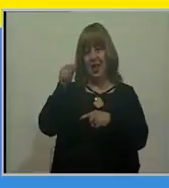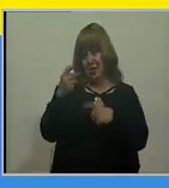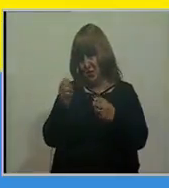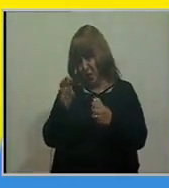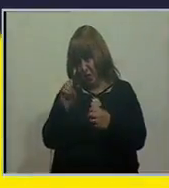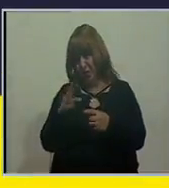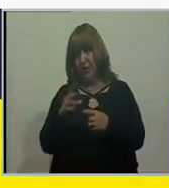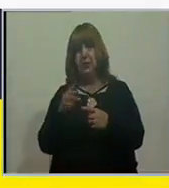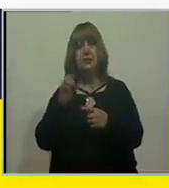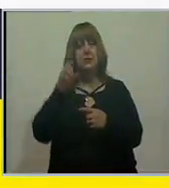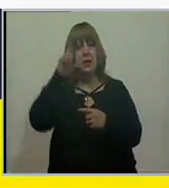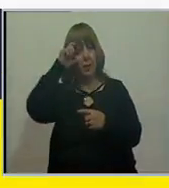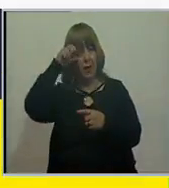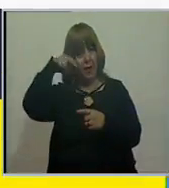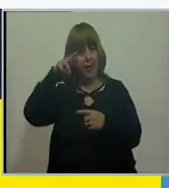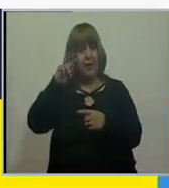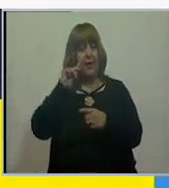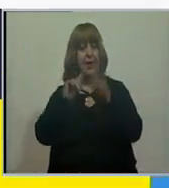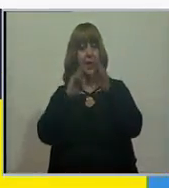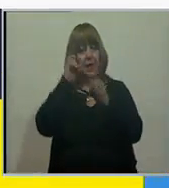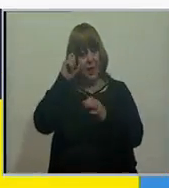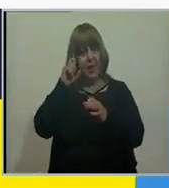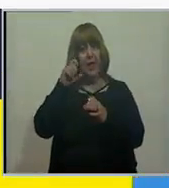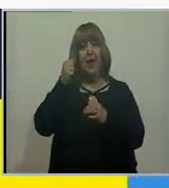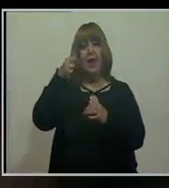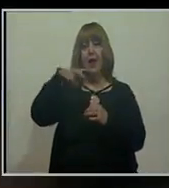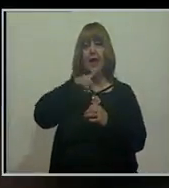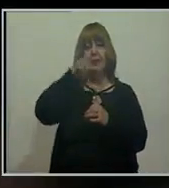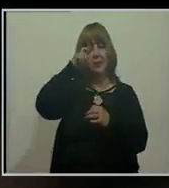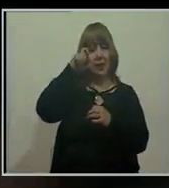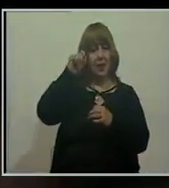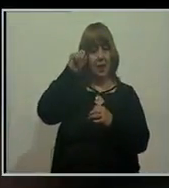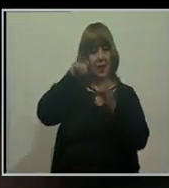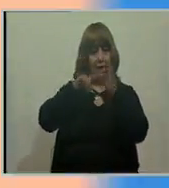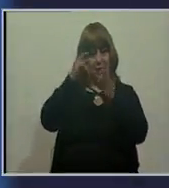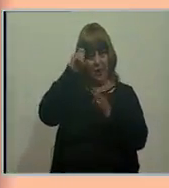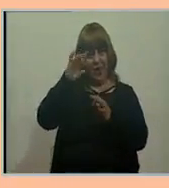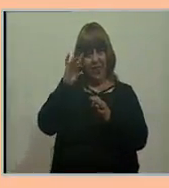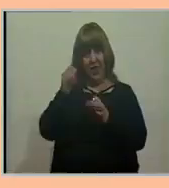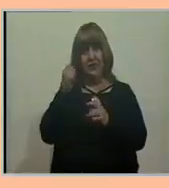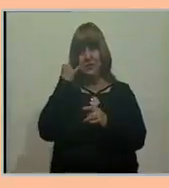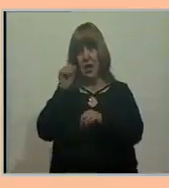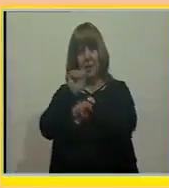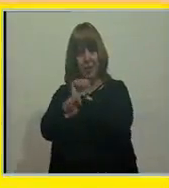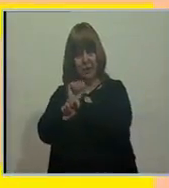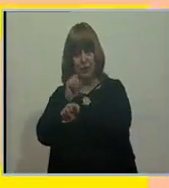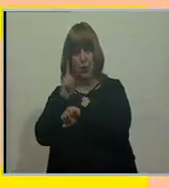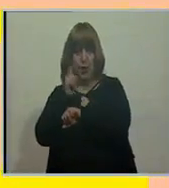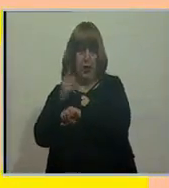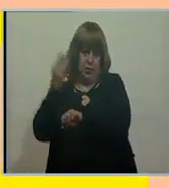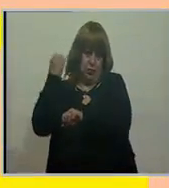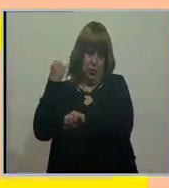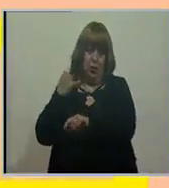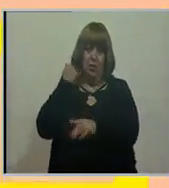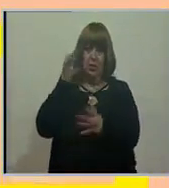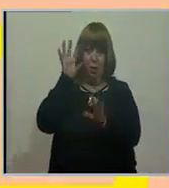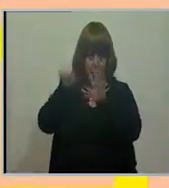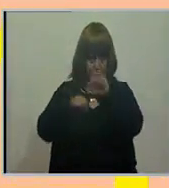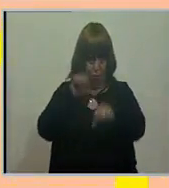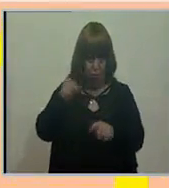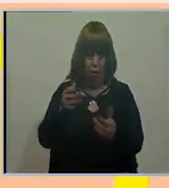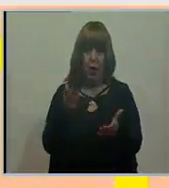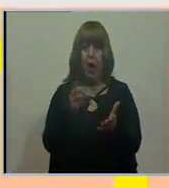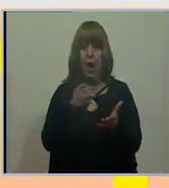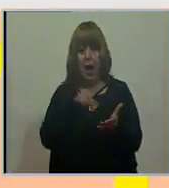Enrique Antequera, preso desde hace un año. En los allanamientos, le secuestraron armas, registros contables y dinero